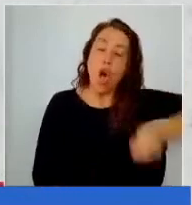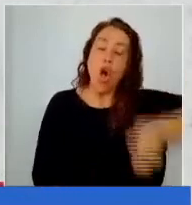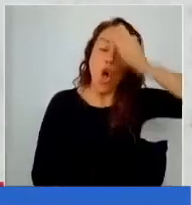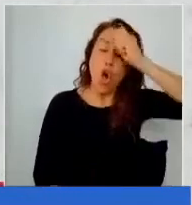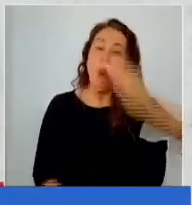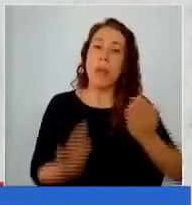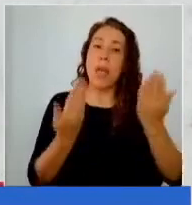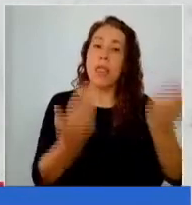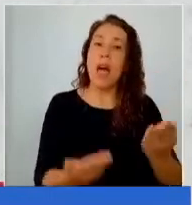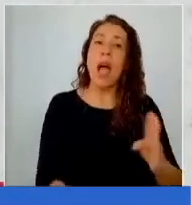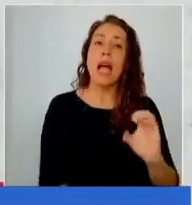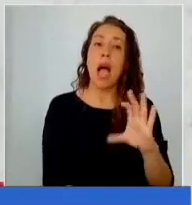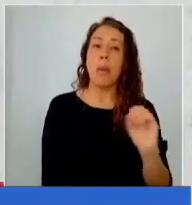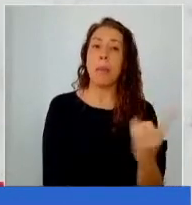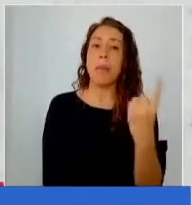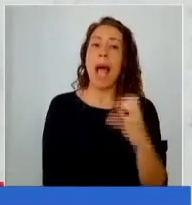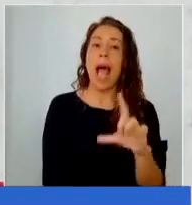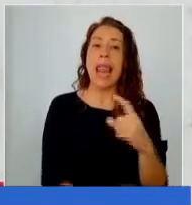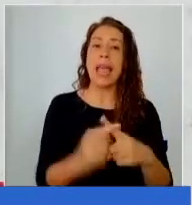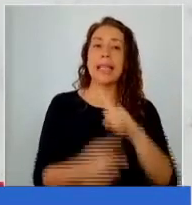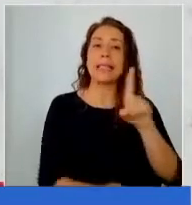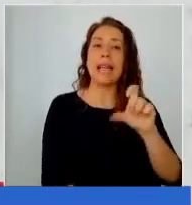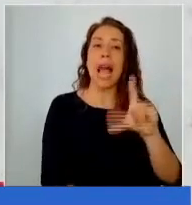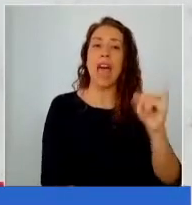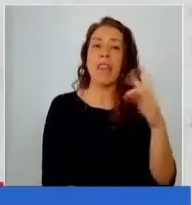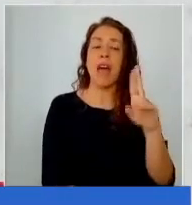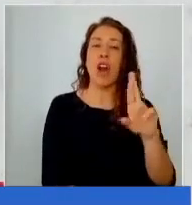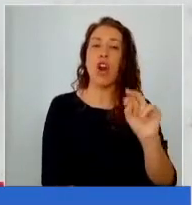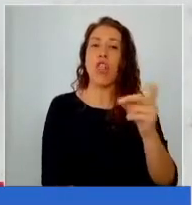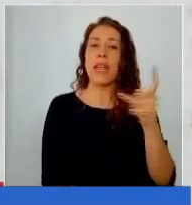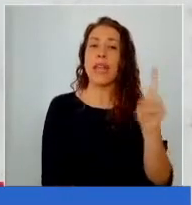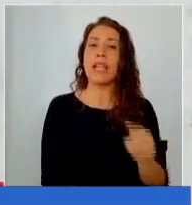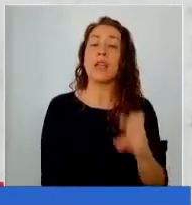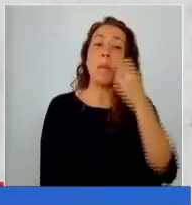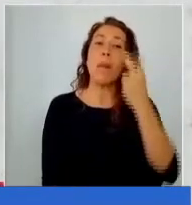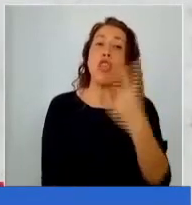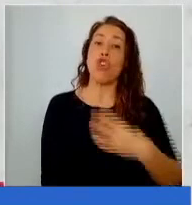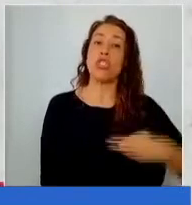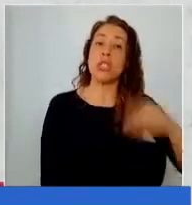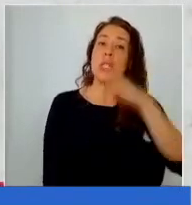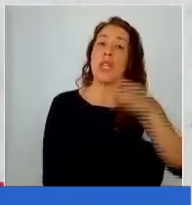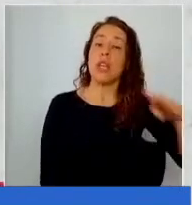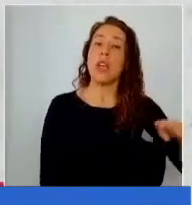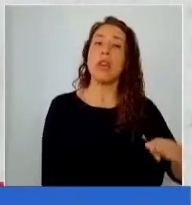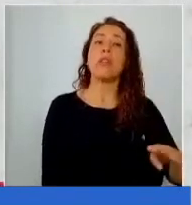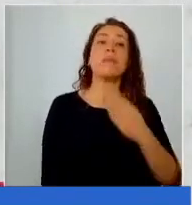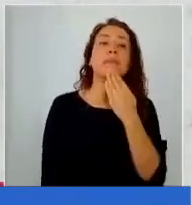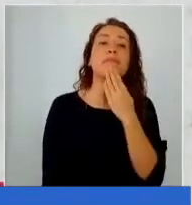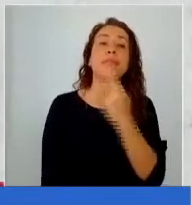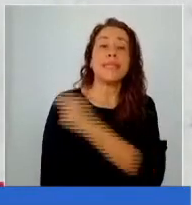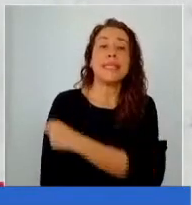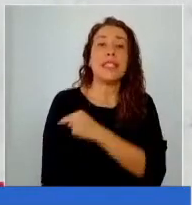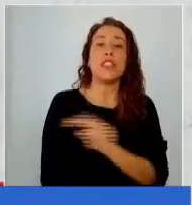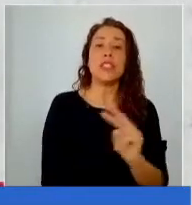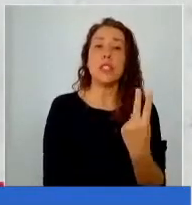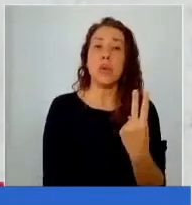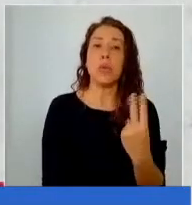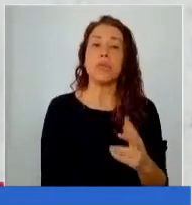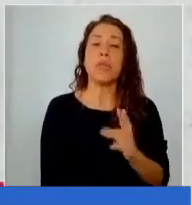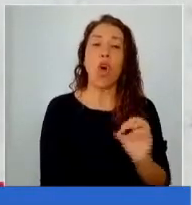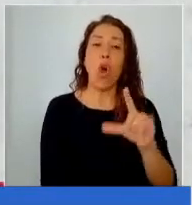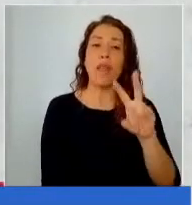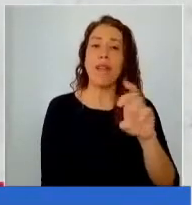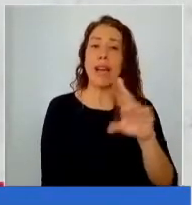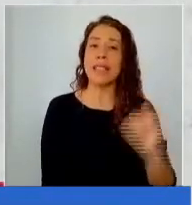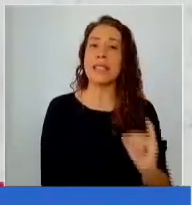cabo primero Alex Salazar Rodríguez padre de dos hijos la Sargento segunda Rita Olivares Rey madre de